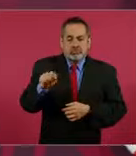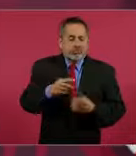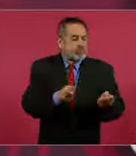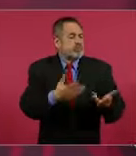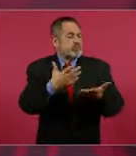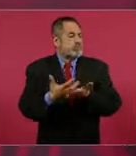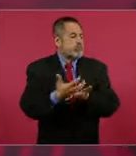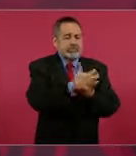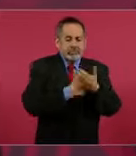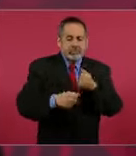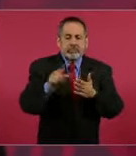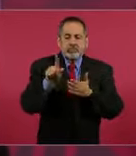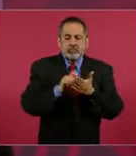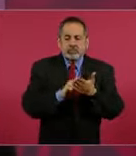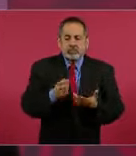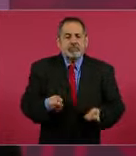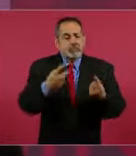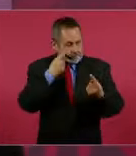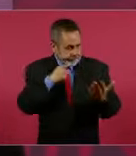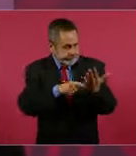cuánto gana.